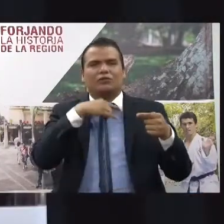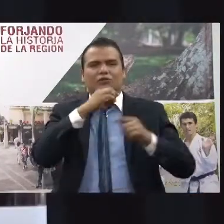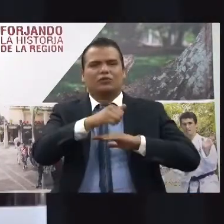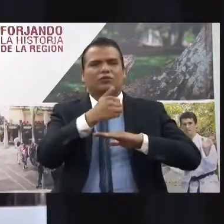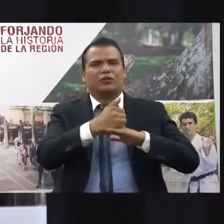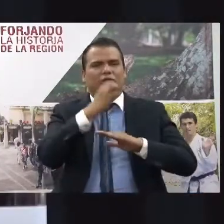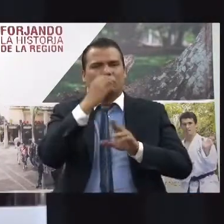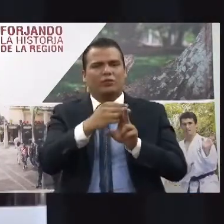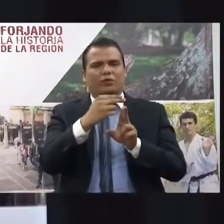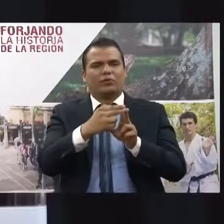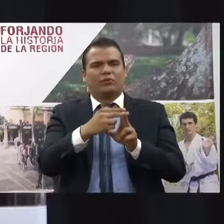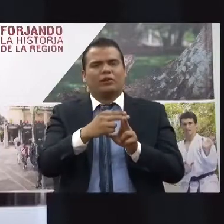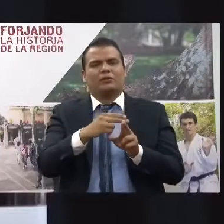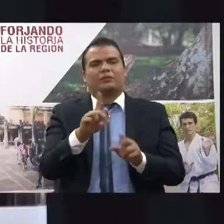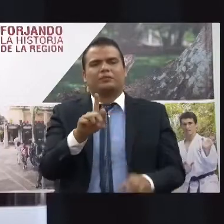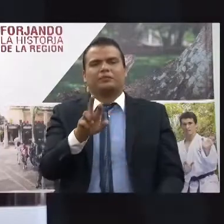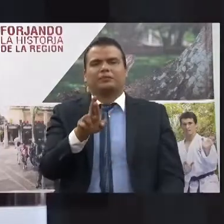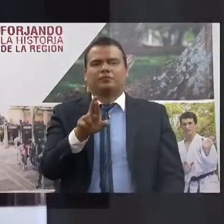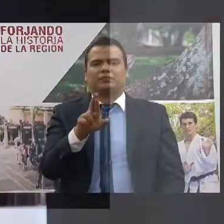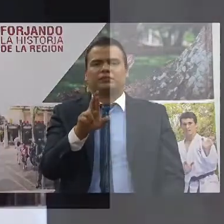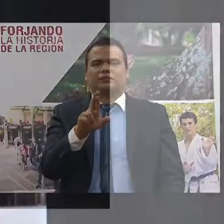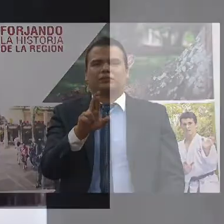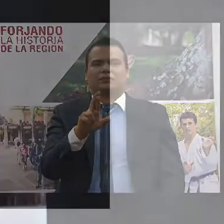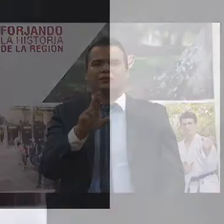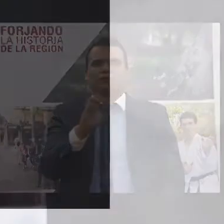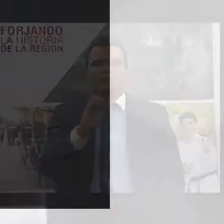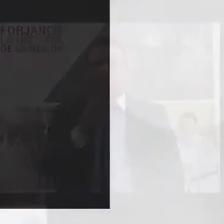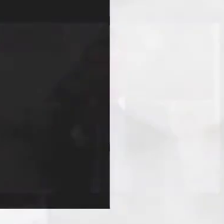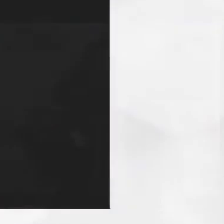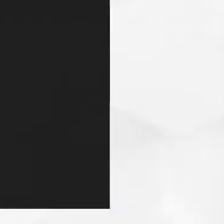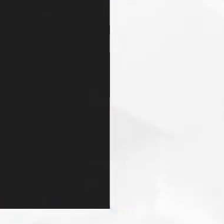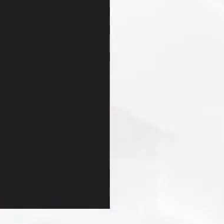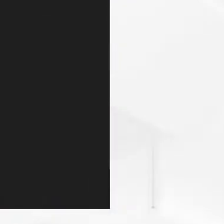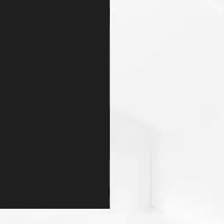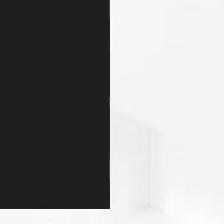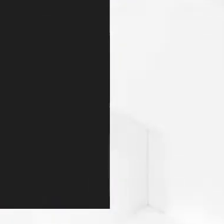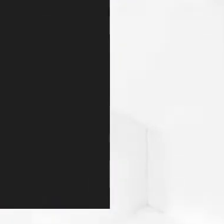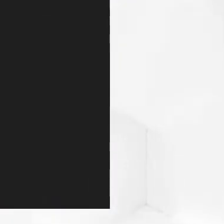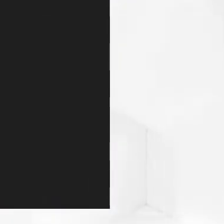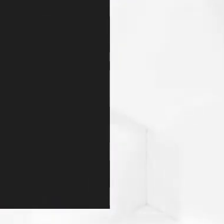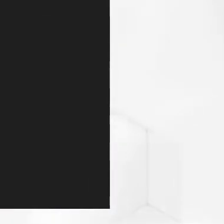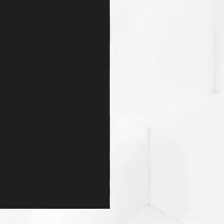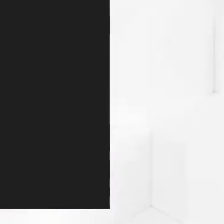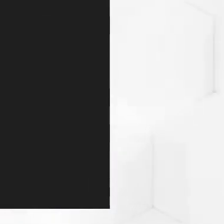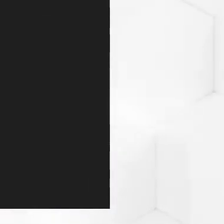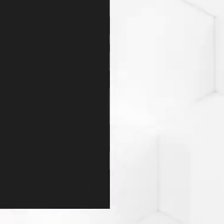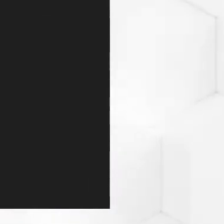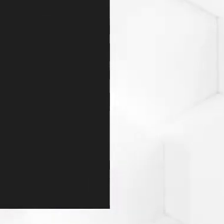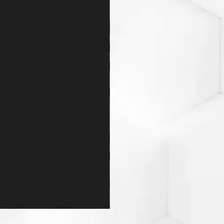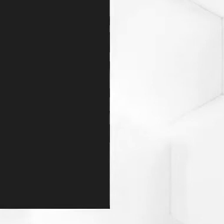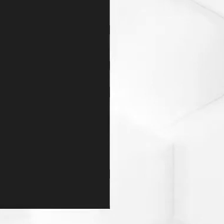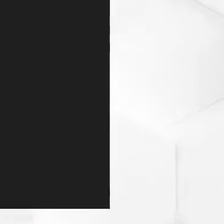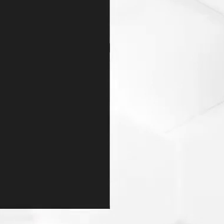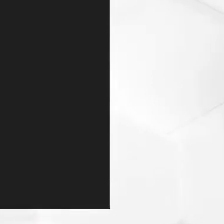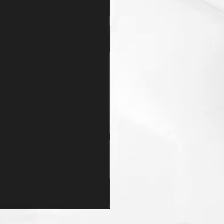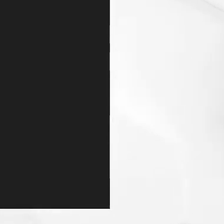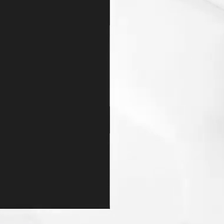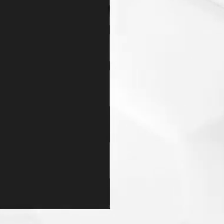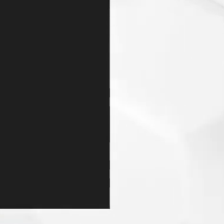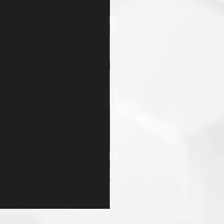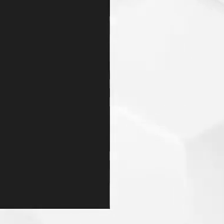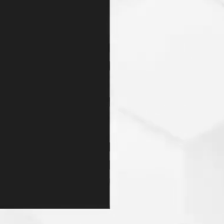Yumbo, profesor Florencio Candelo Estacio. Señor director de la sede Palmira,